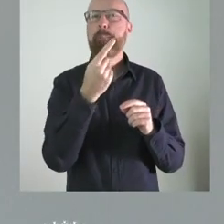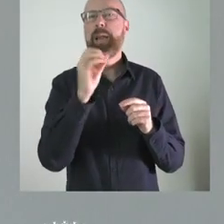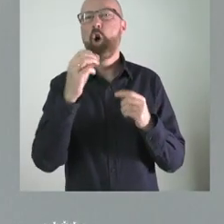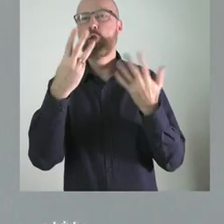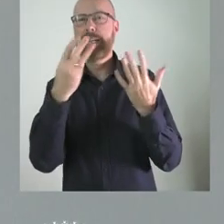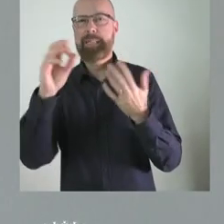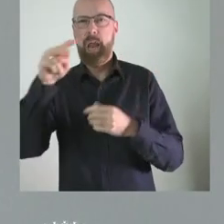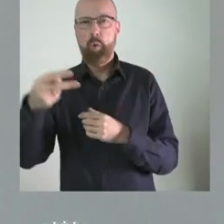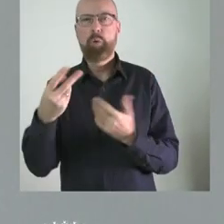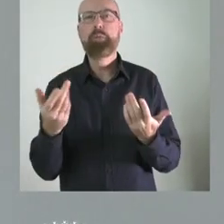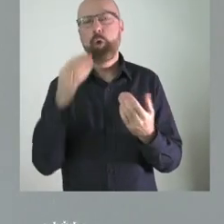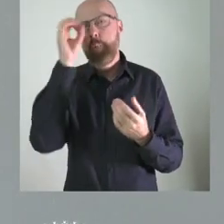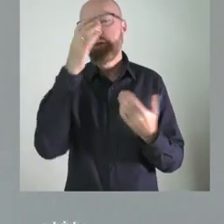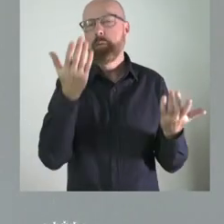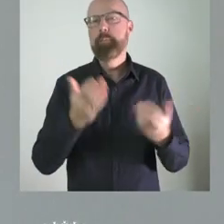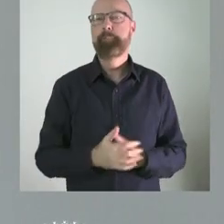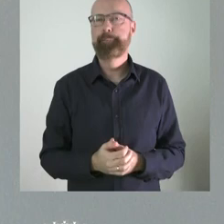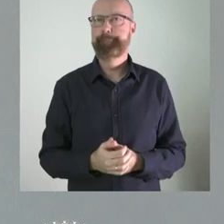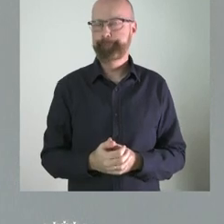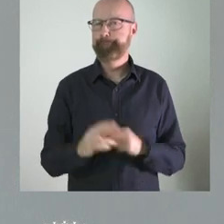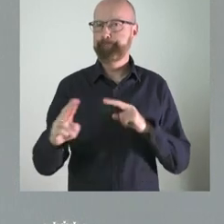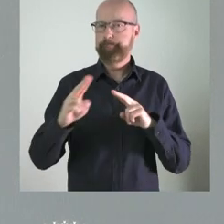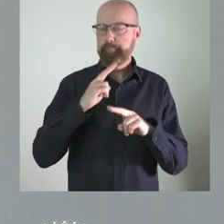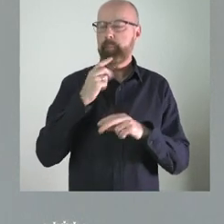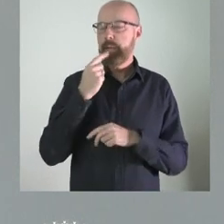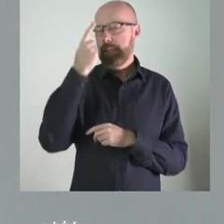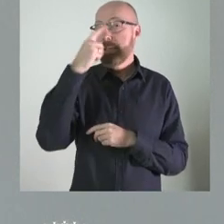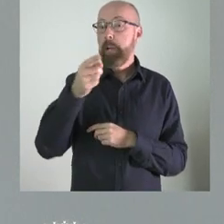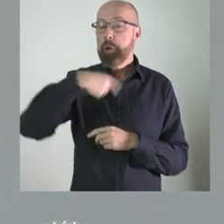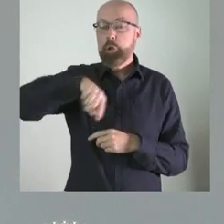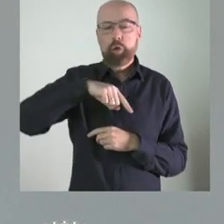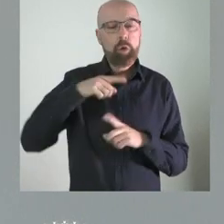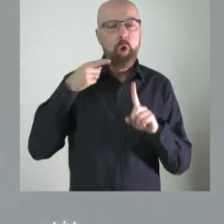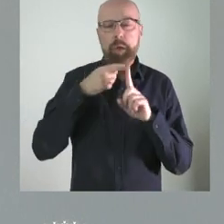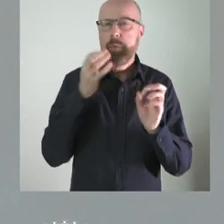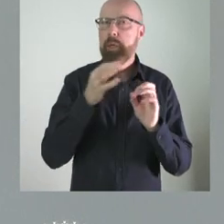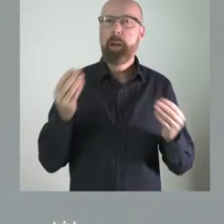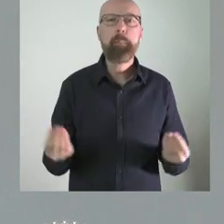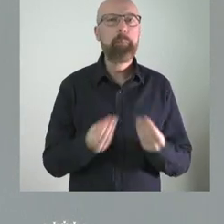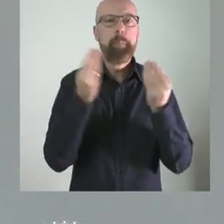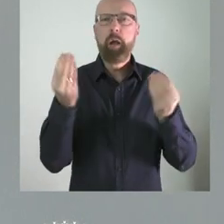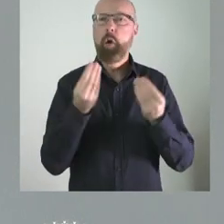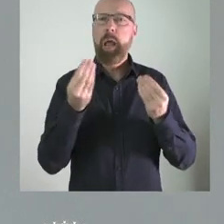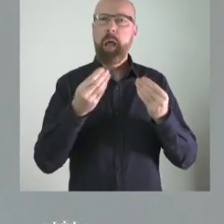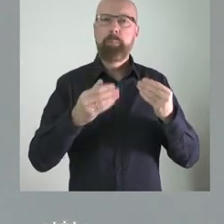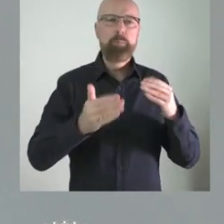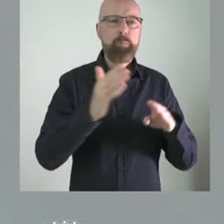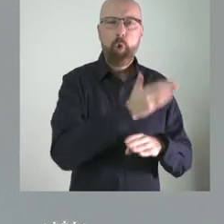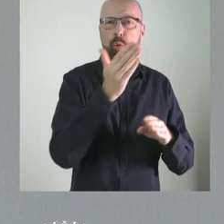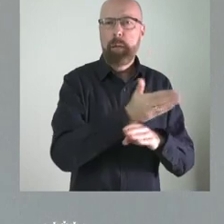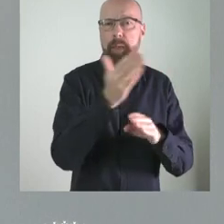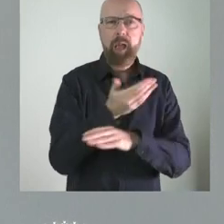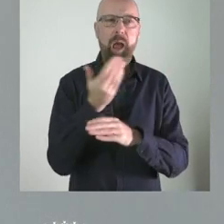siempre somos partidarios de que mejore la productividad y la competitividad de las empresas